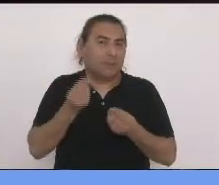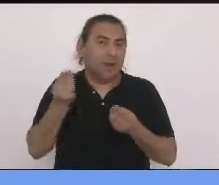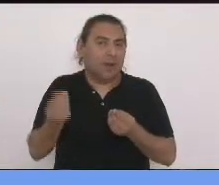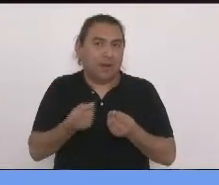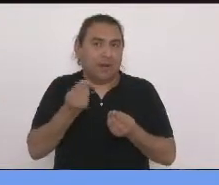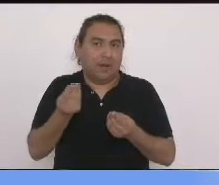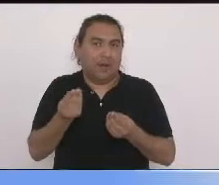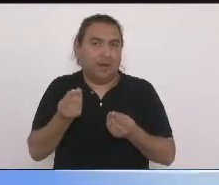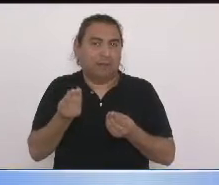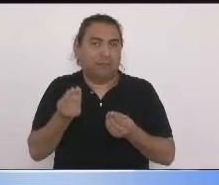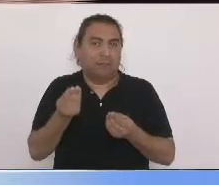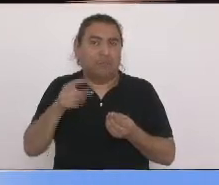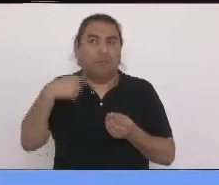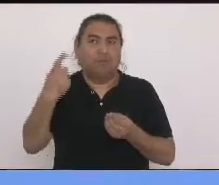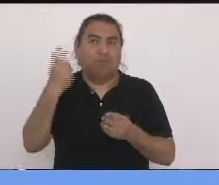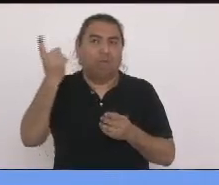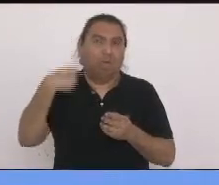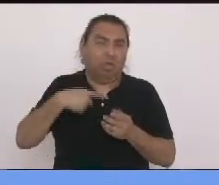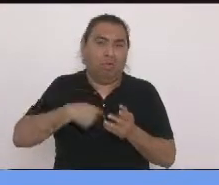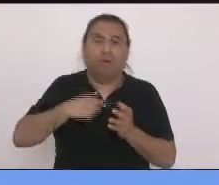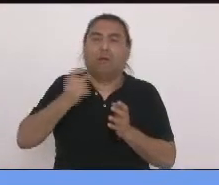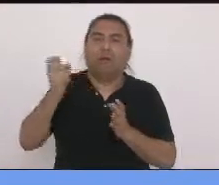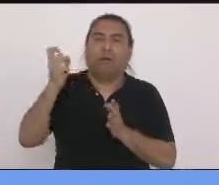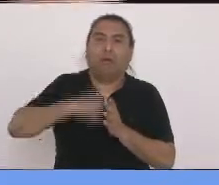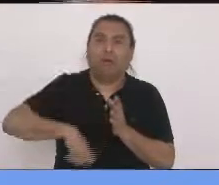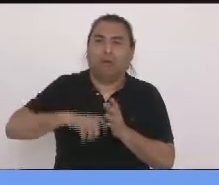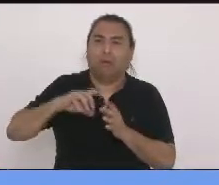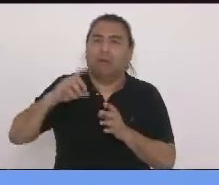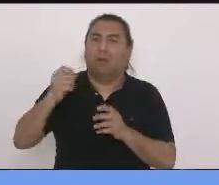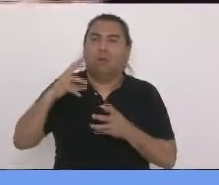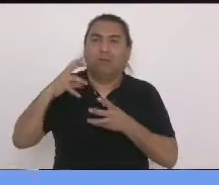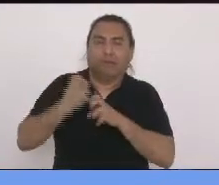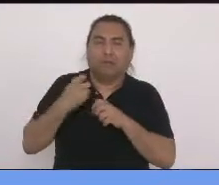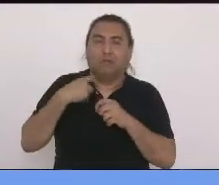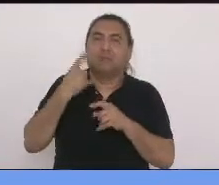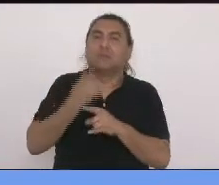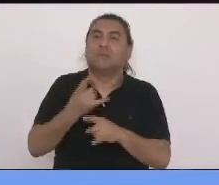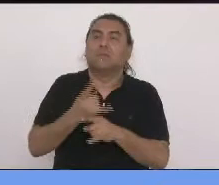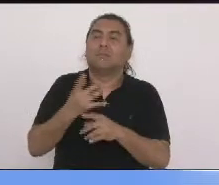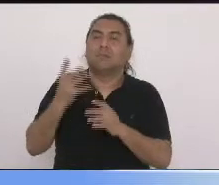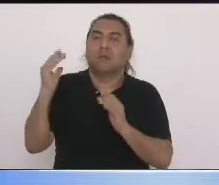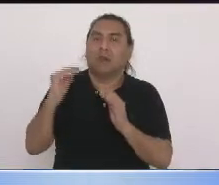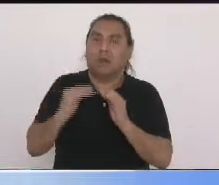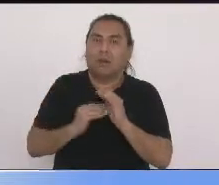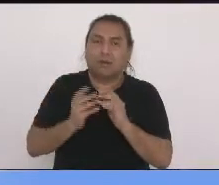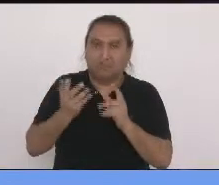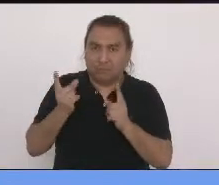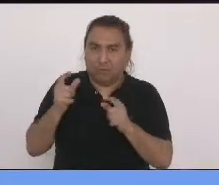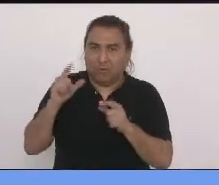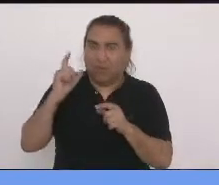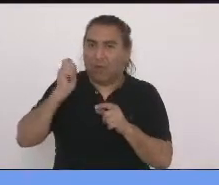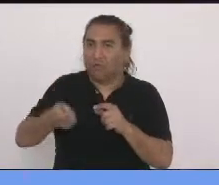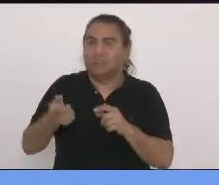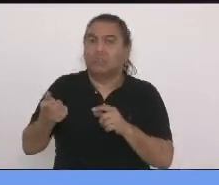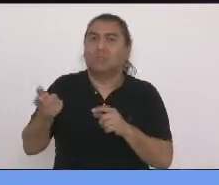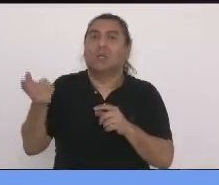descalifiquen que den por sentado que el poder político siempre va a jugar en detrimento de la justicia o